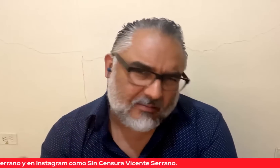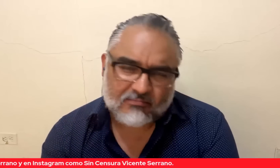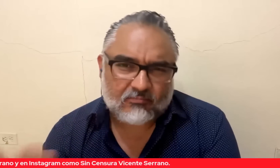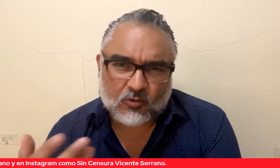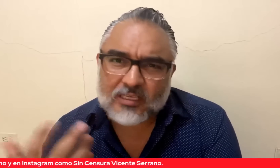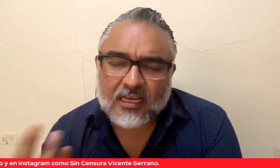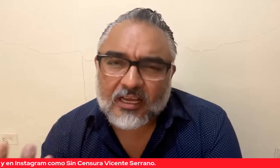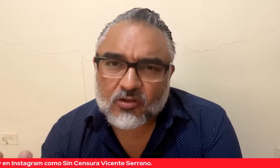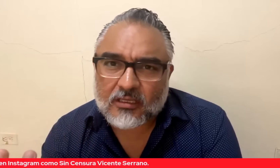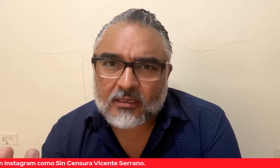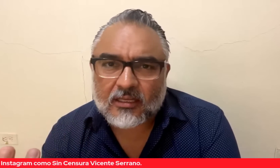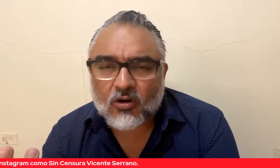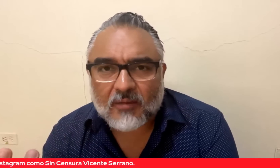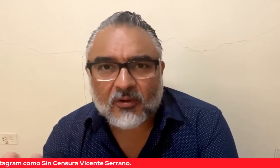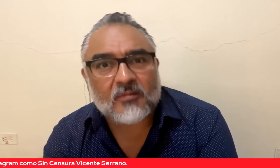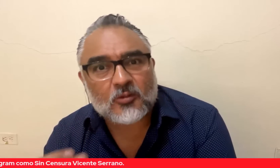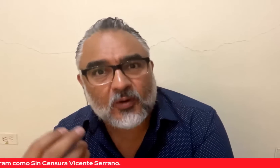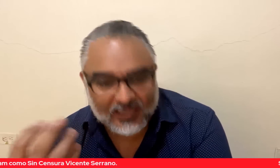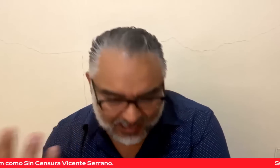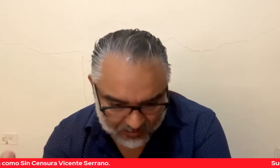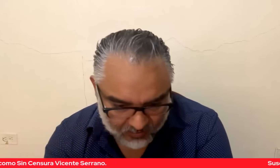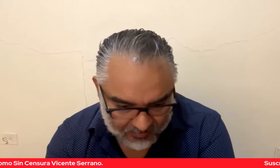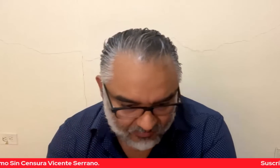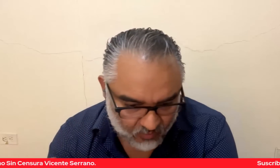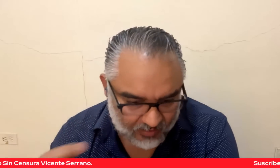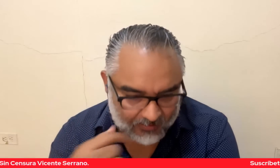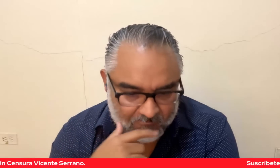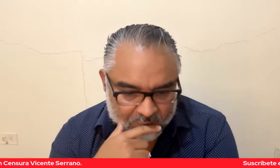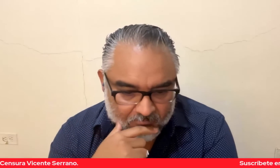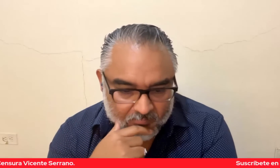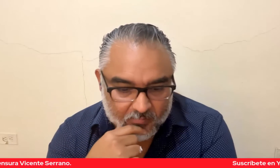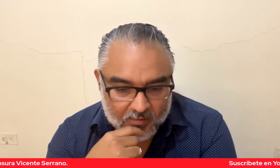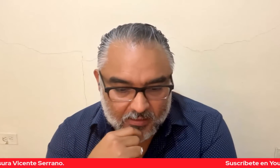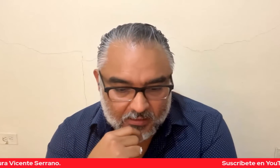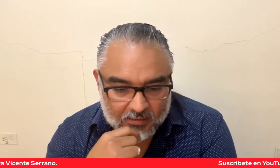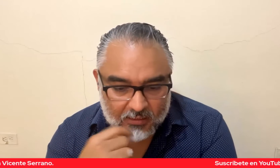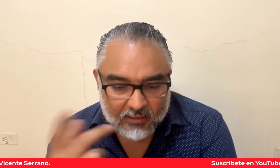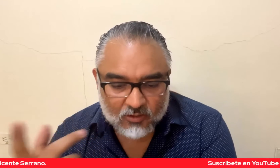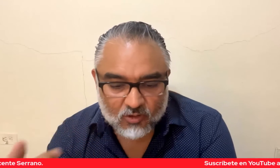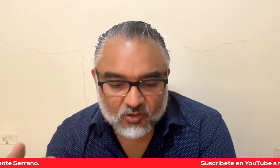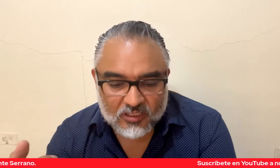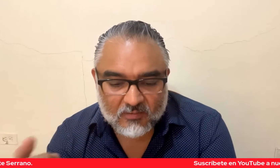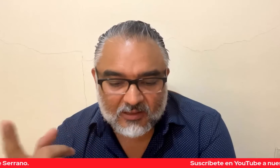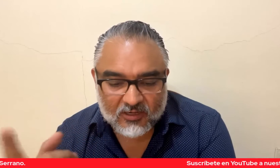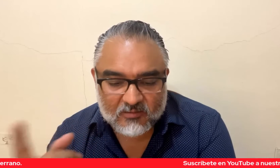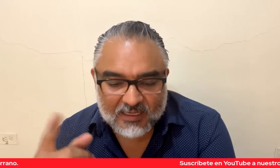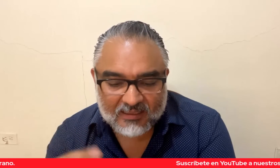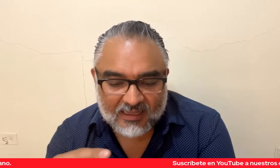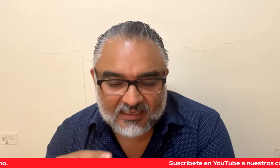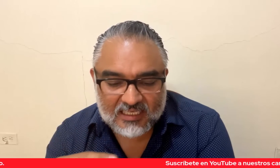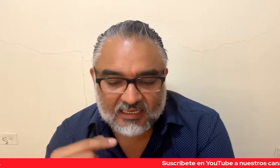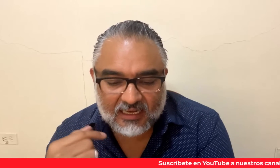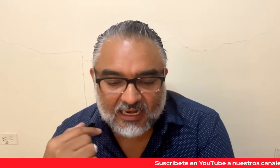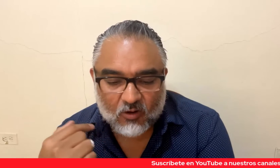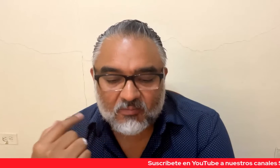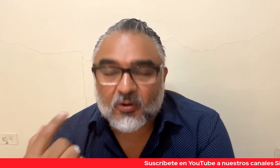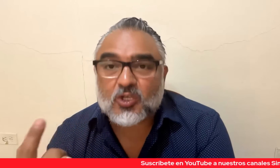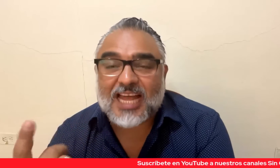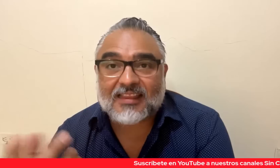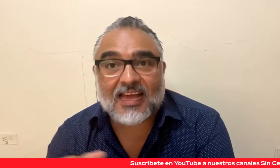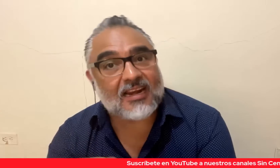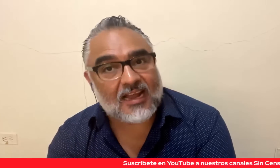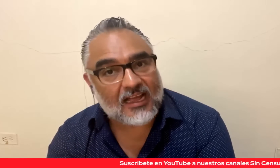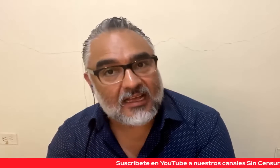creo que no exagero si digo que podemos poner a Loret de Mola. Esos conservadores mienten al decir que le